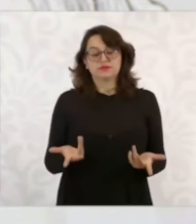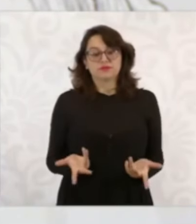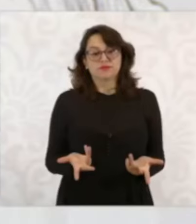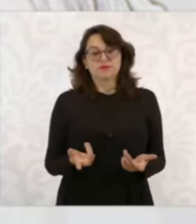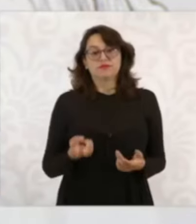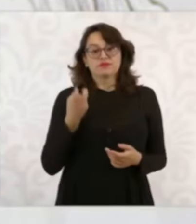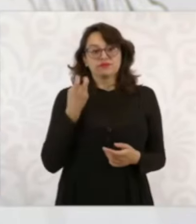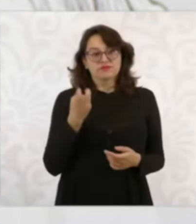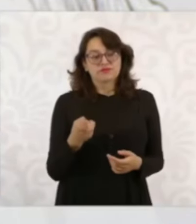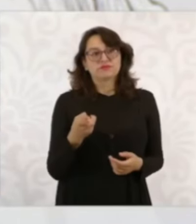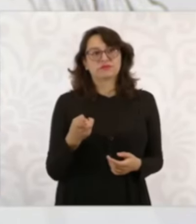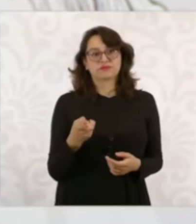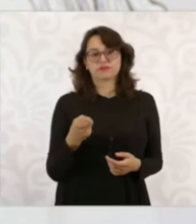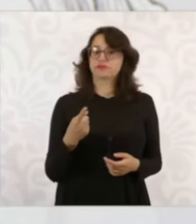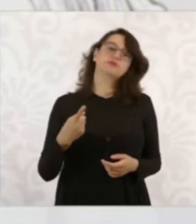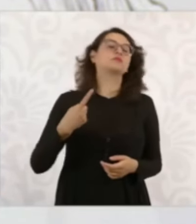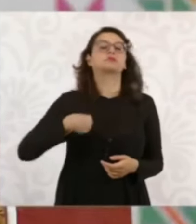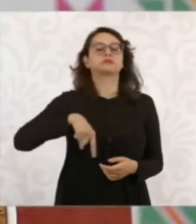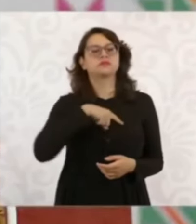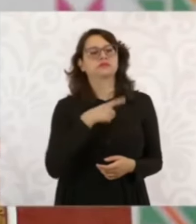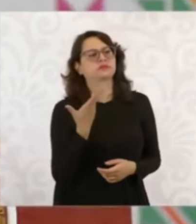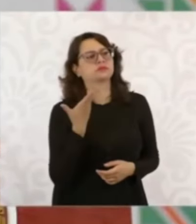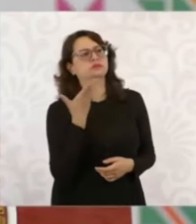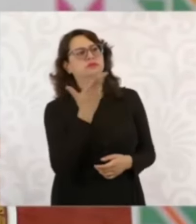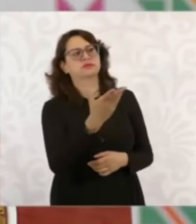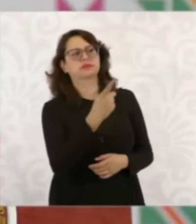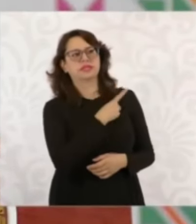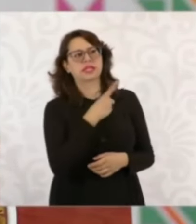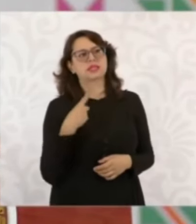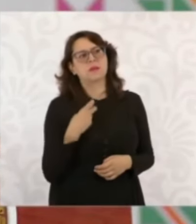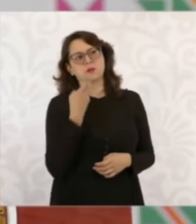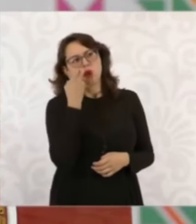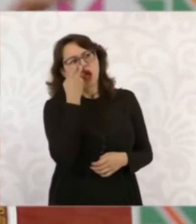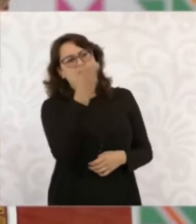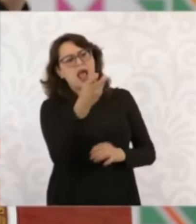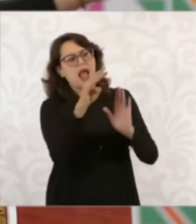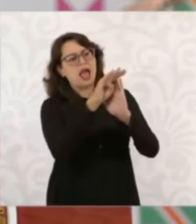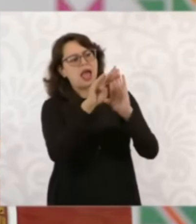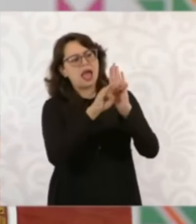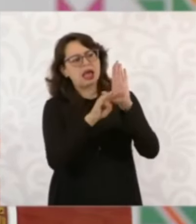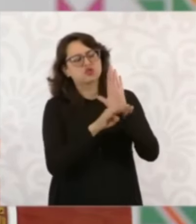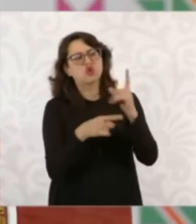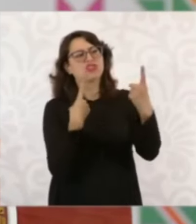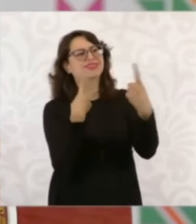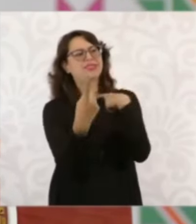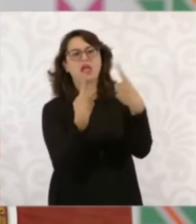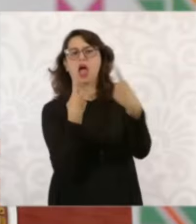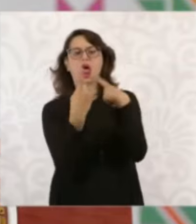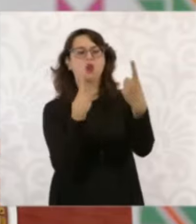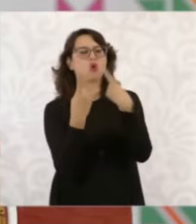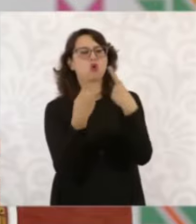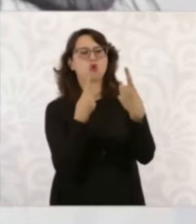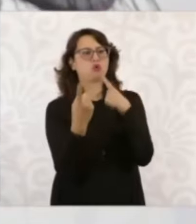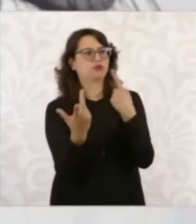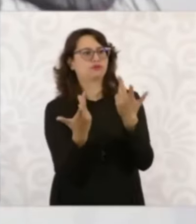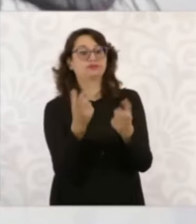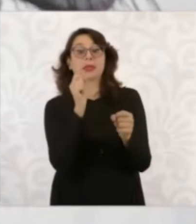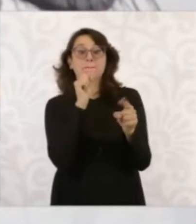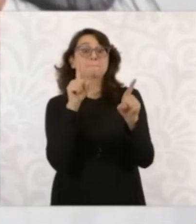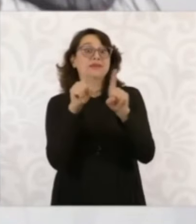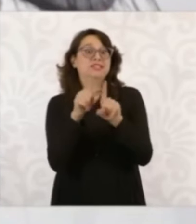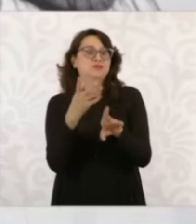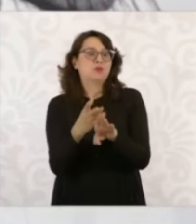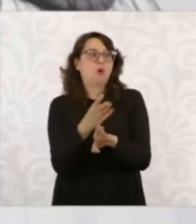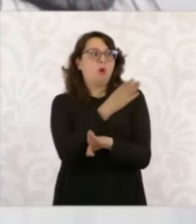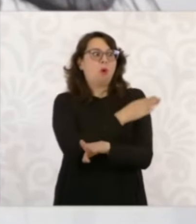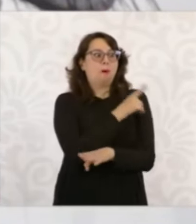época lo que se solicitó fue un diálogo público, que era lo que pedían los estudiantes del 68,